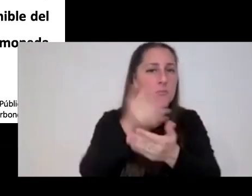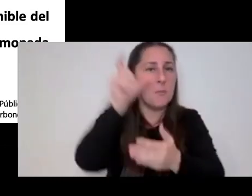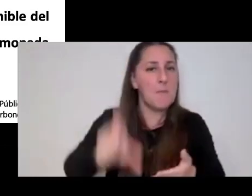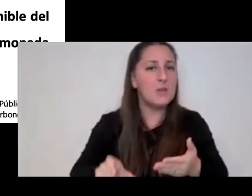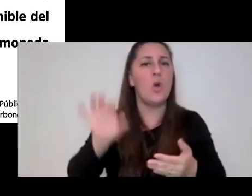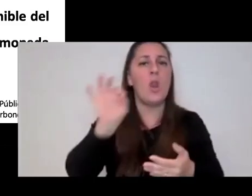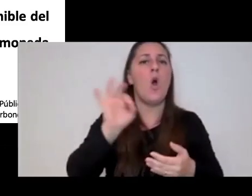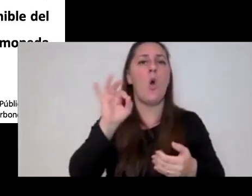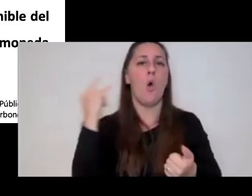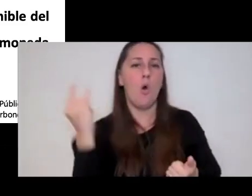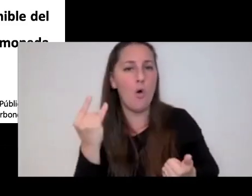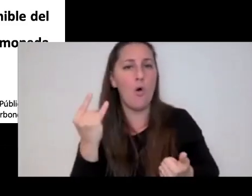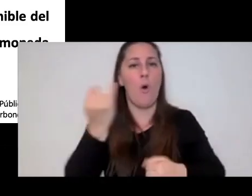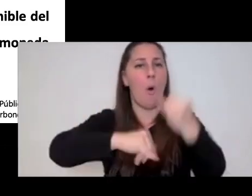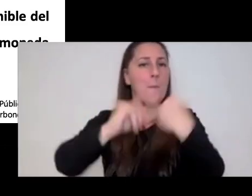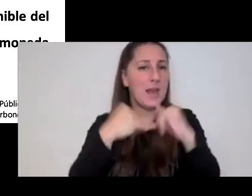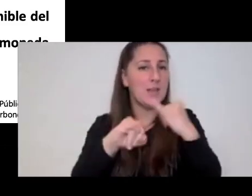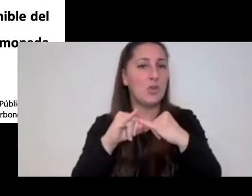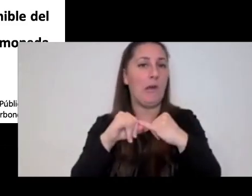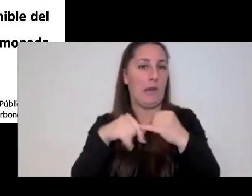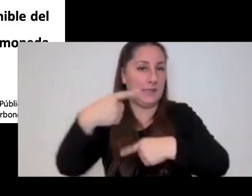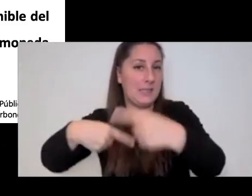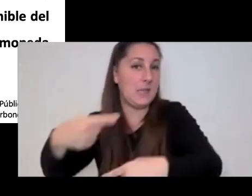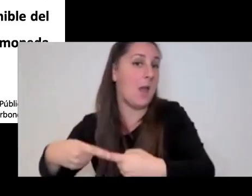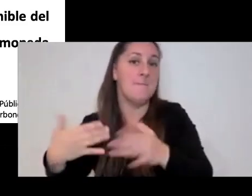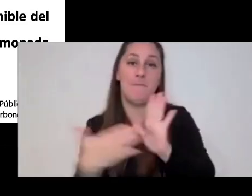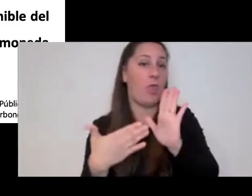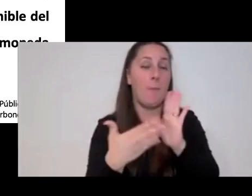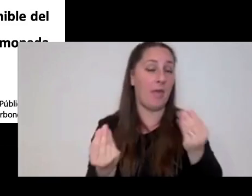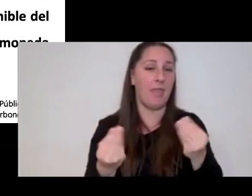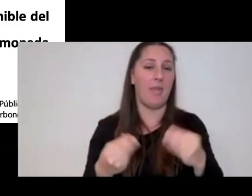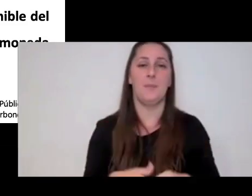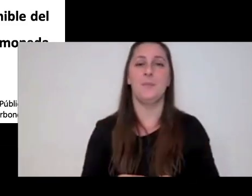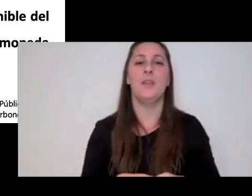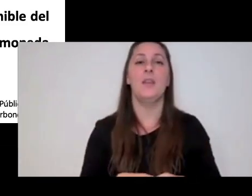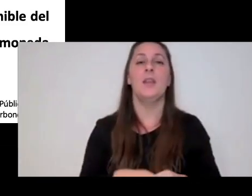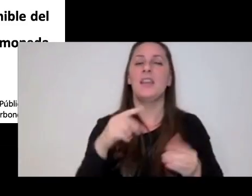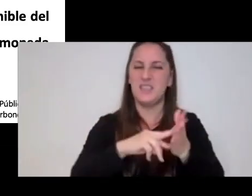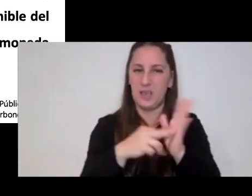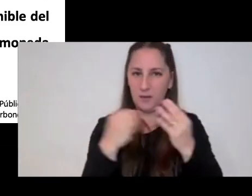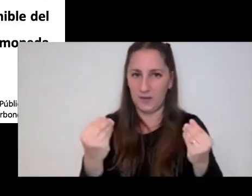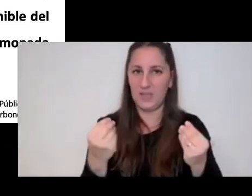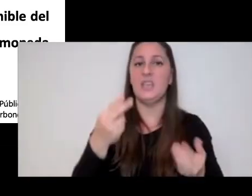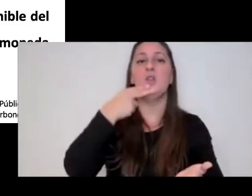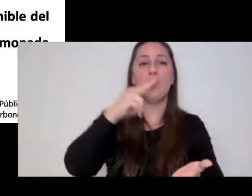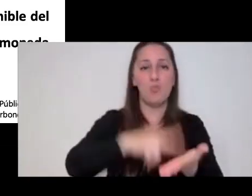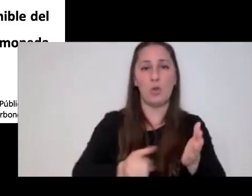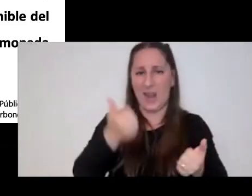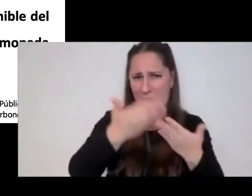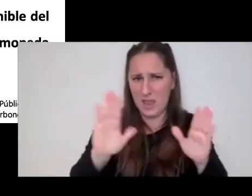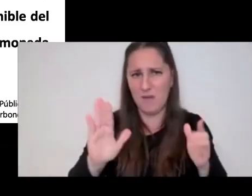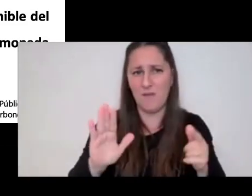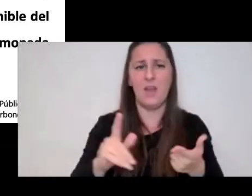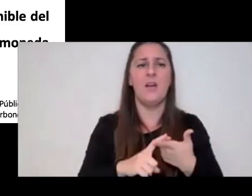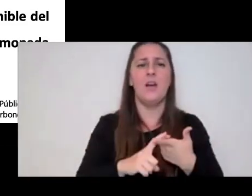de la operación subyacente. Hay que verlo. Lo que significa esto es que impuesto a las ganancias está liberado, salida de los no documentados está